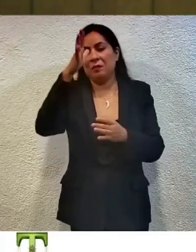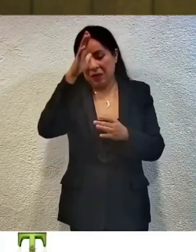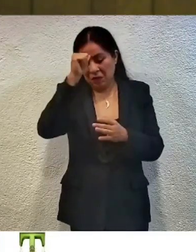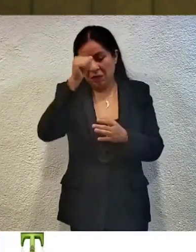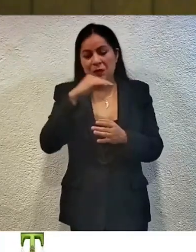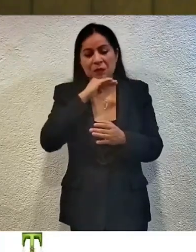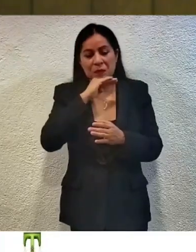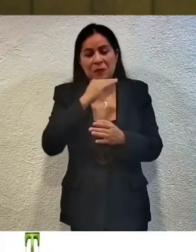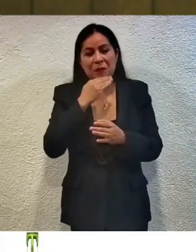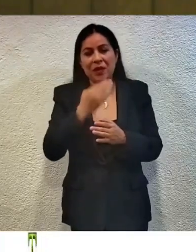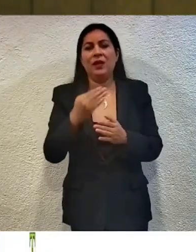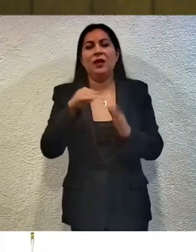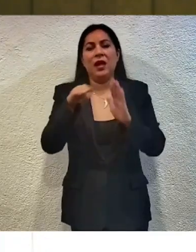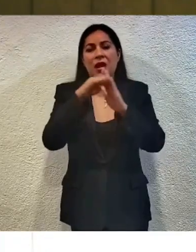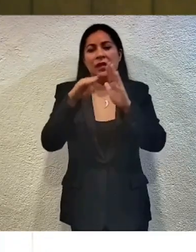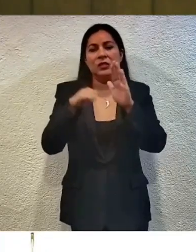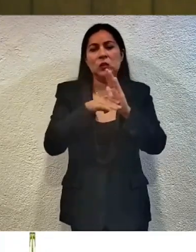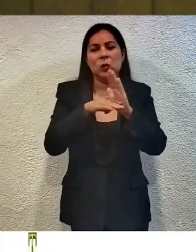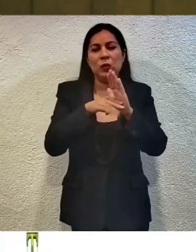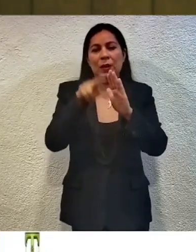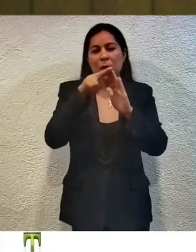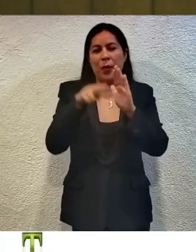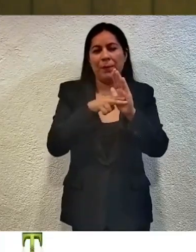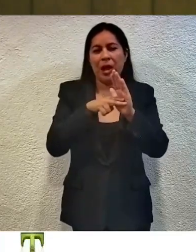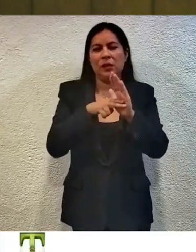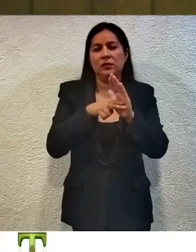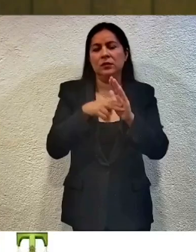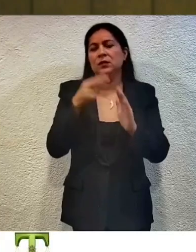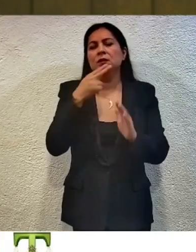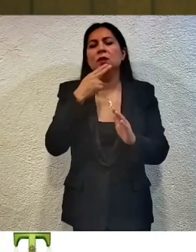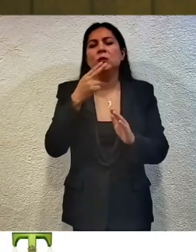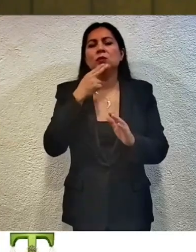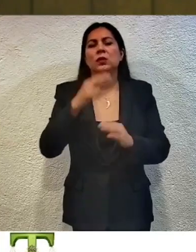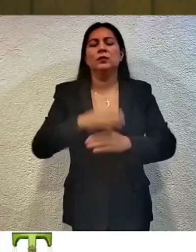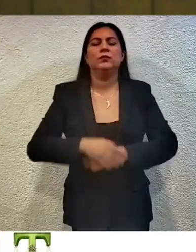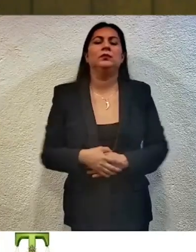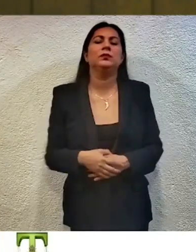al marco normativo aplicable.